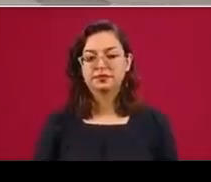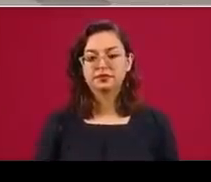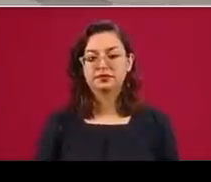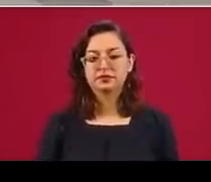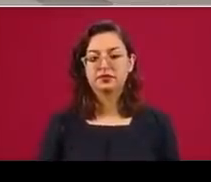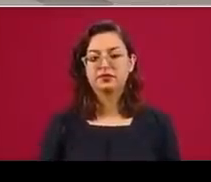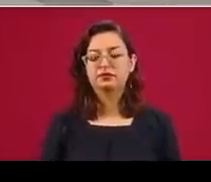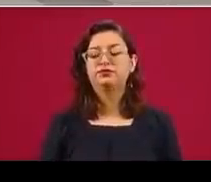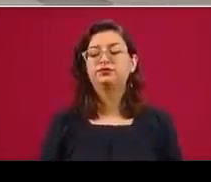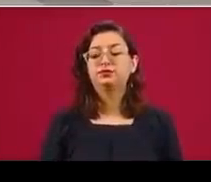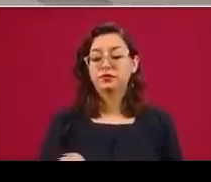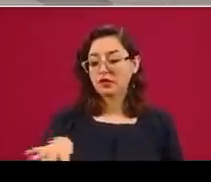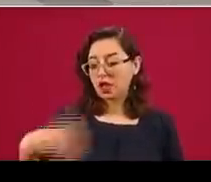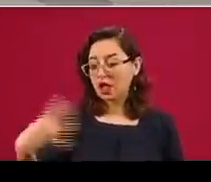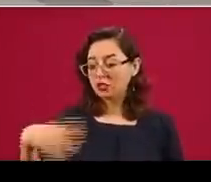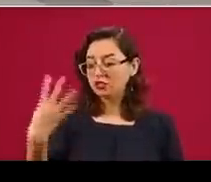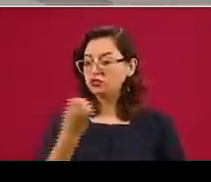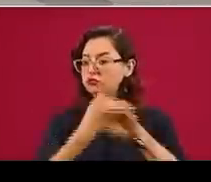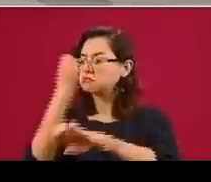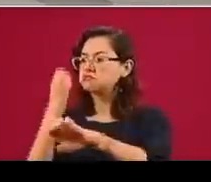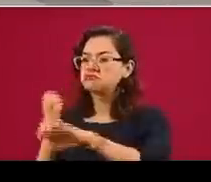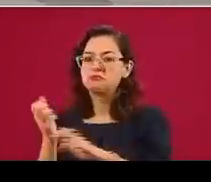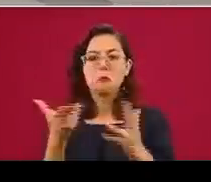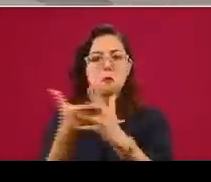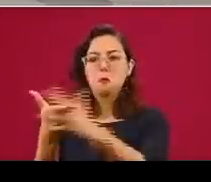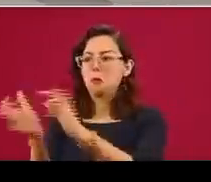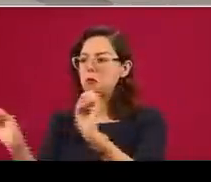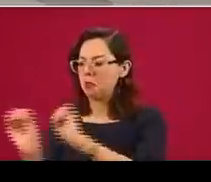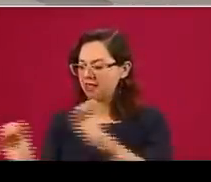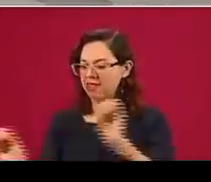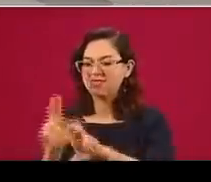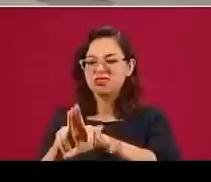14 estados sin homicidio.